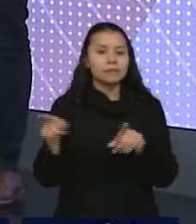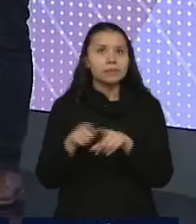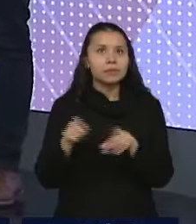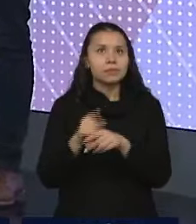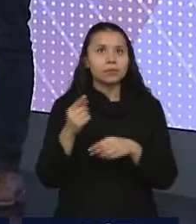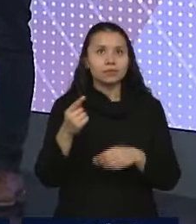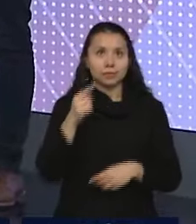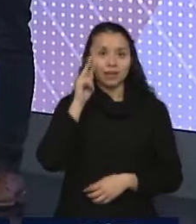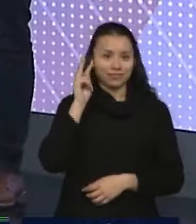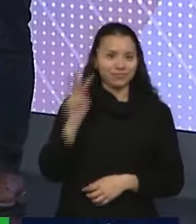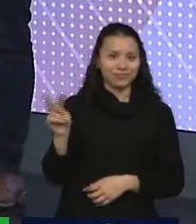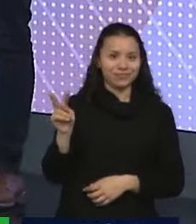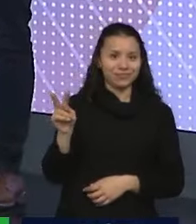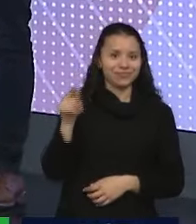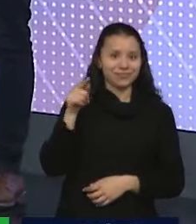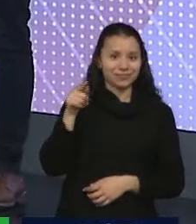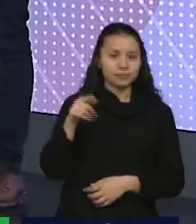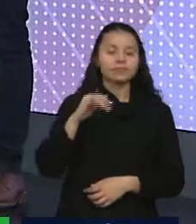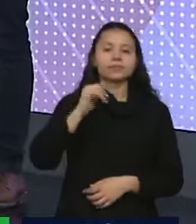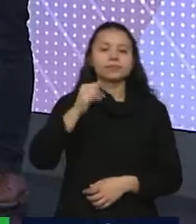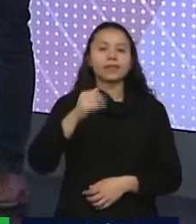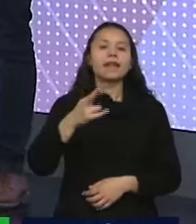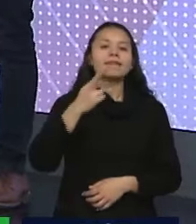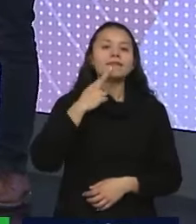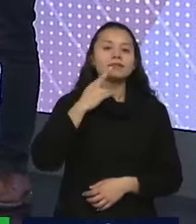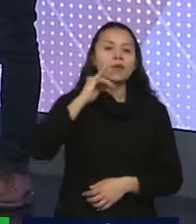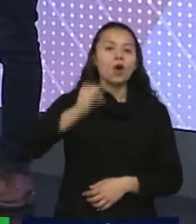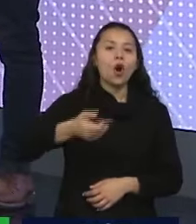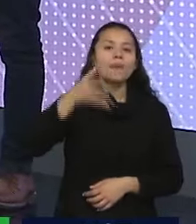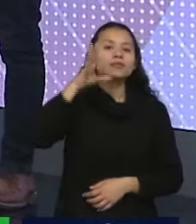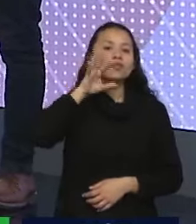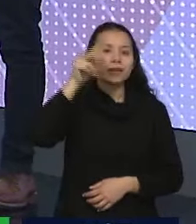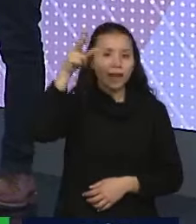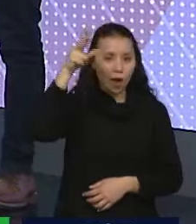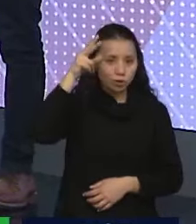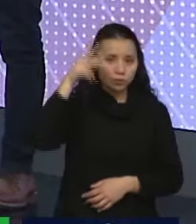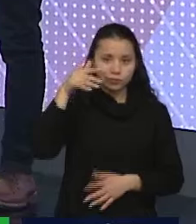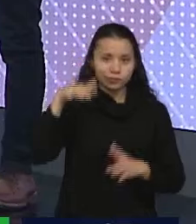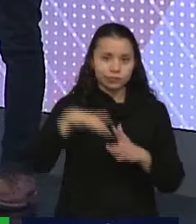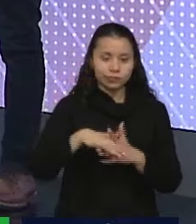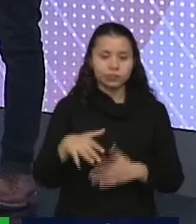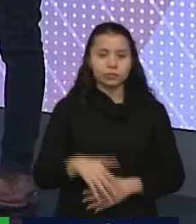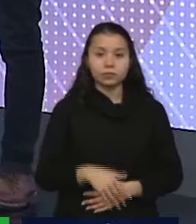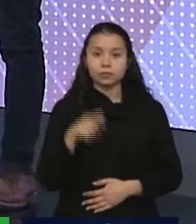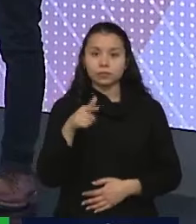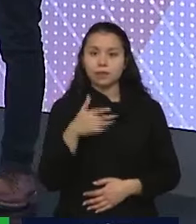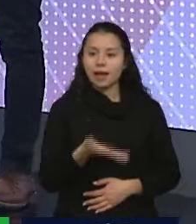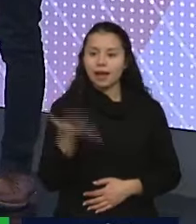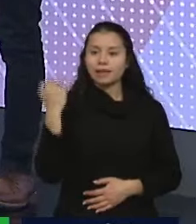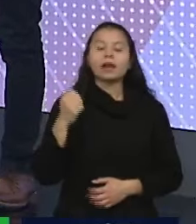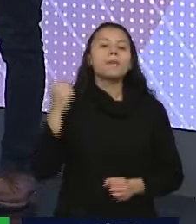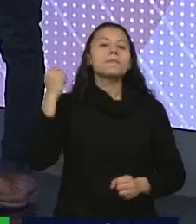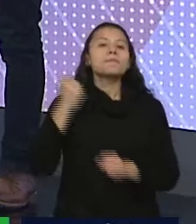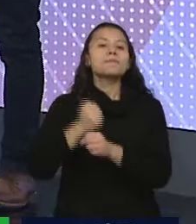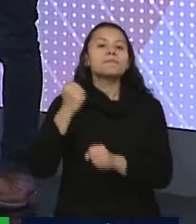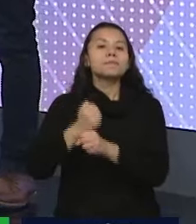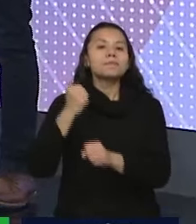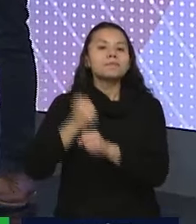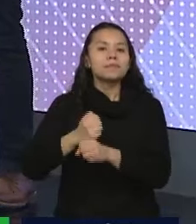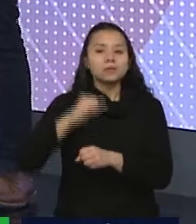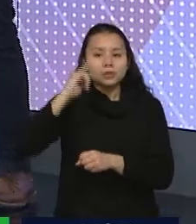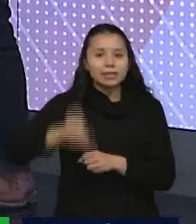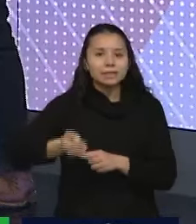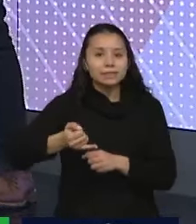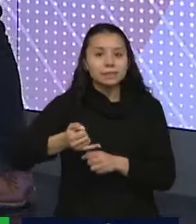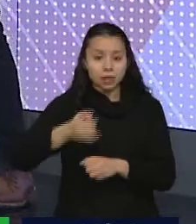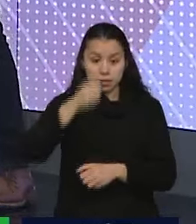Sí. Estamos acá. Ese 19,58. Con las contestaciones que dio el público laboralmente activo. Quienes tienen